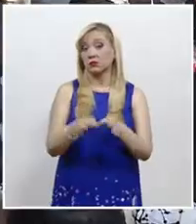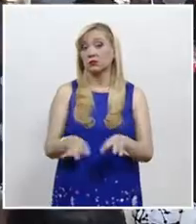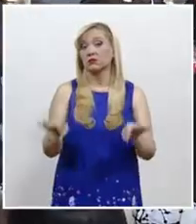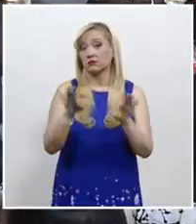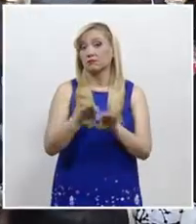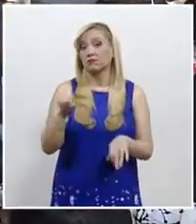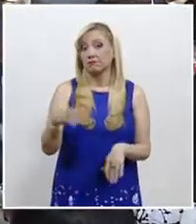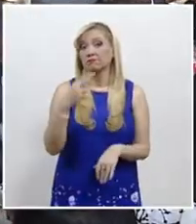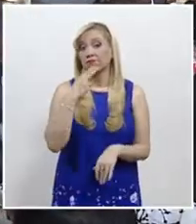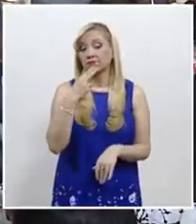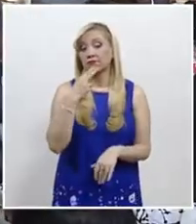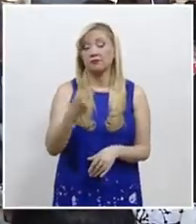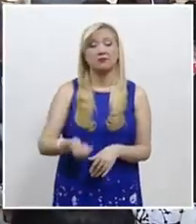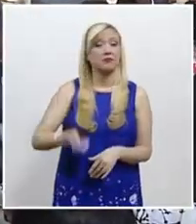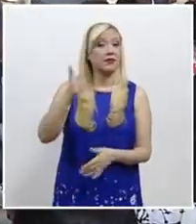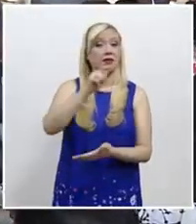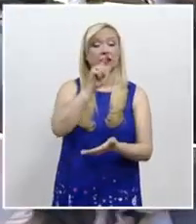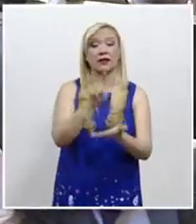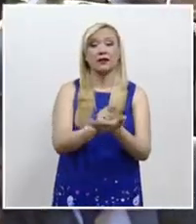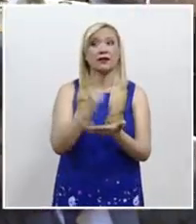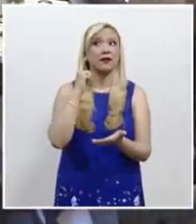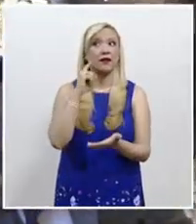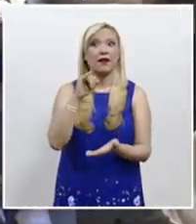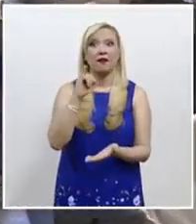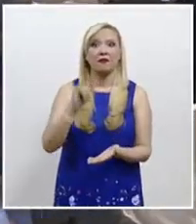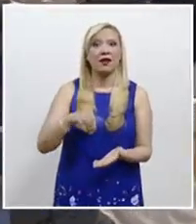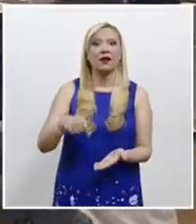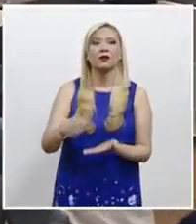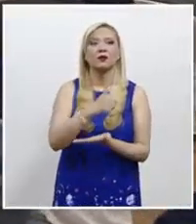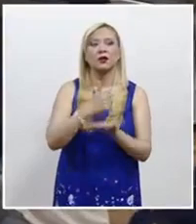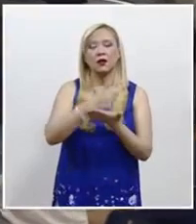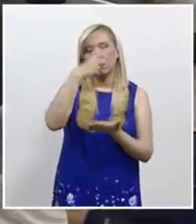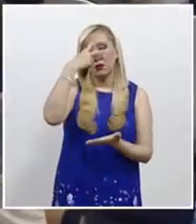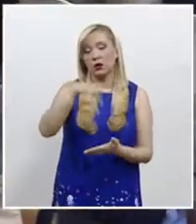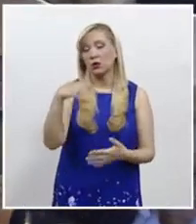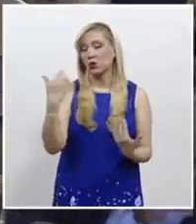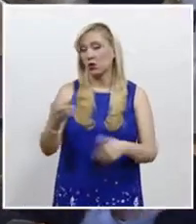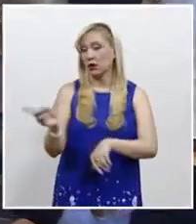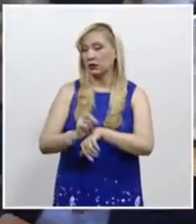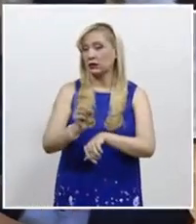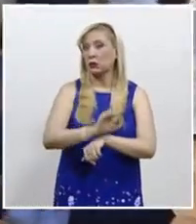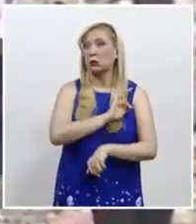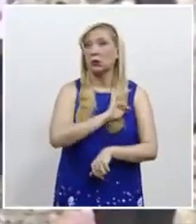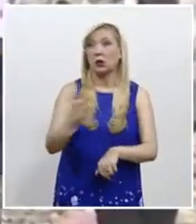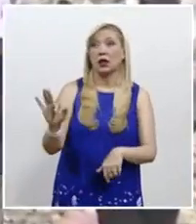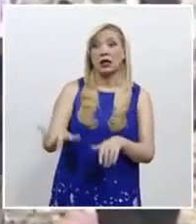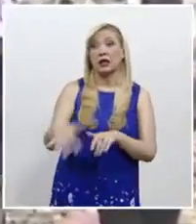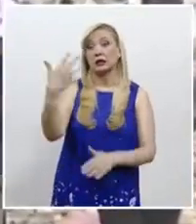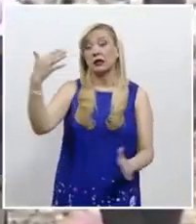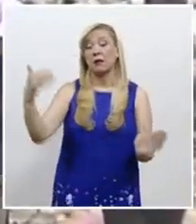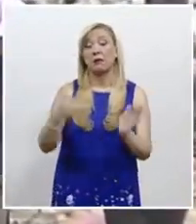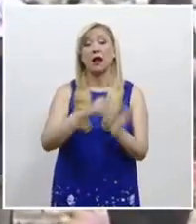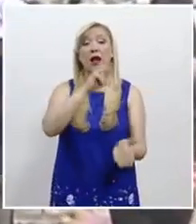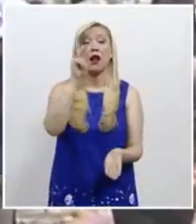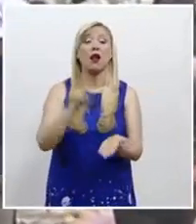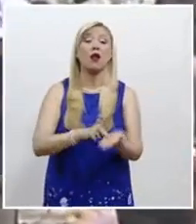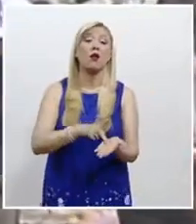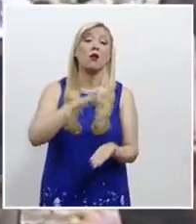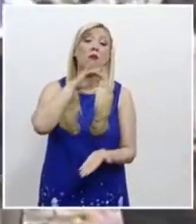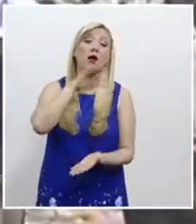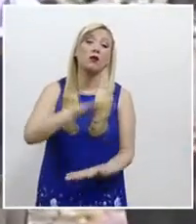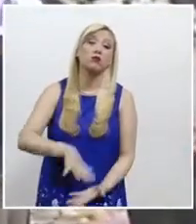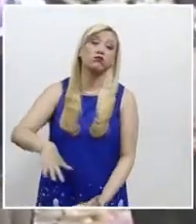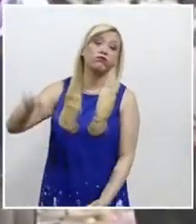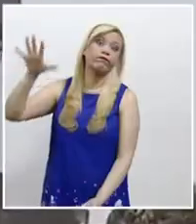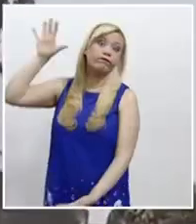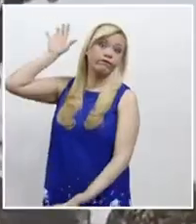norma, la primera ley en la materia en el país, pues la Ciudad de México genera todos los días en promedio 15,000 toneladas de residuos,